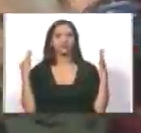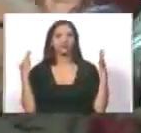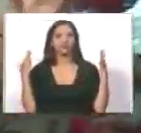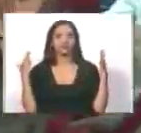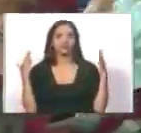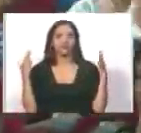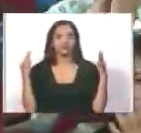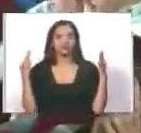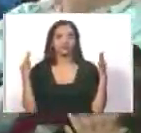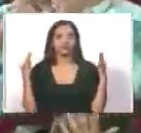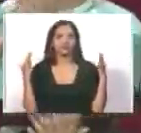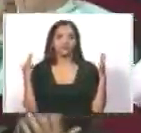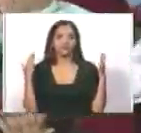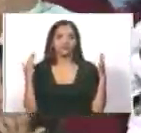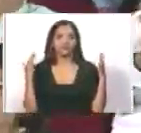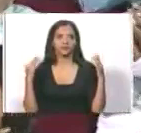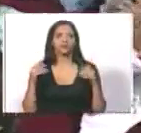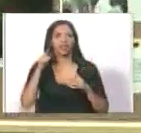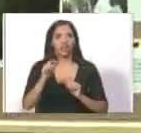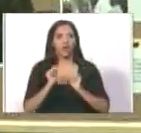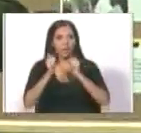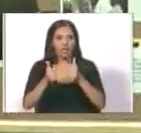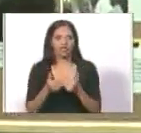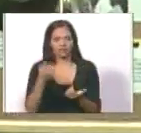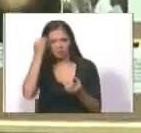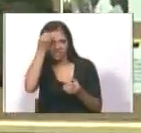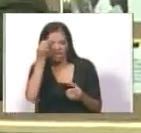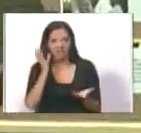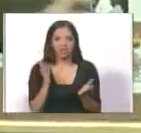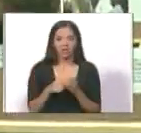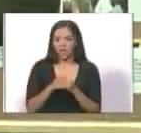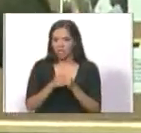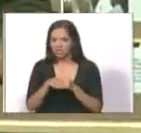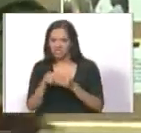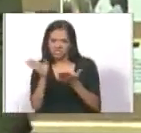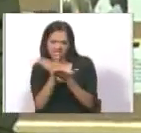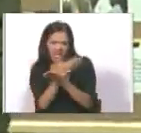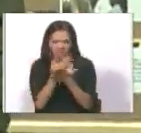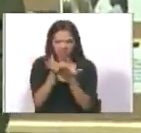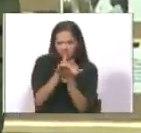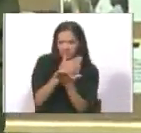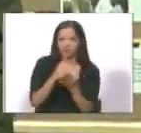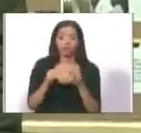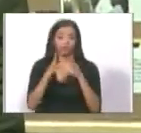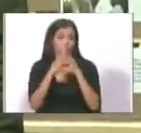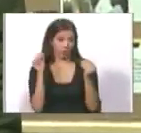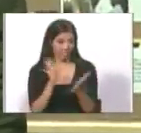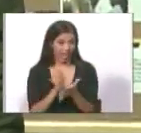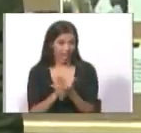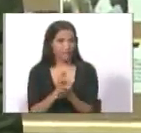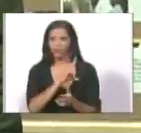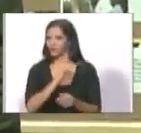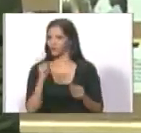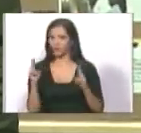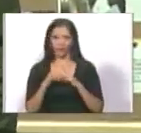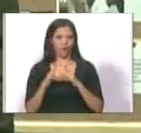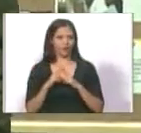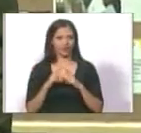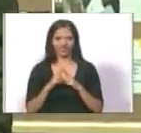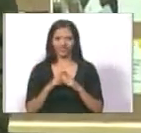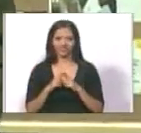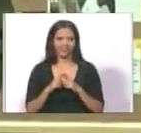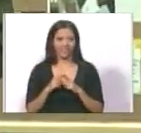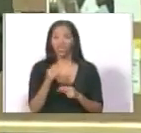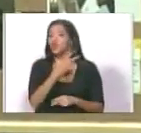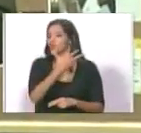Si ellos piensan, calculando, ¿no?, que eliminando por aquí o por allá, todo se calma, todo se calma. No nos conocen. No